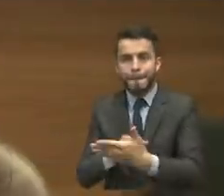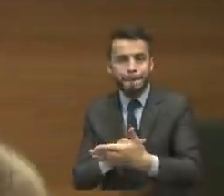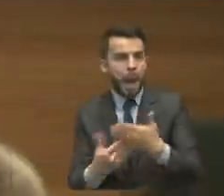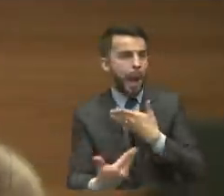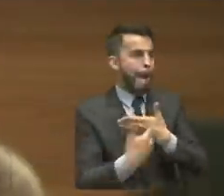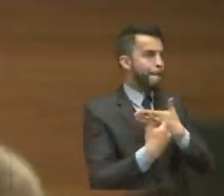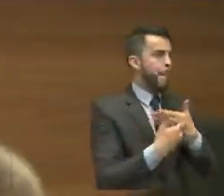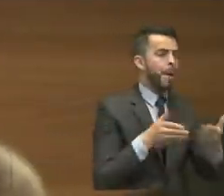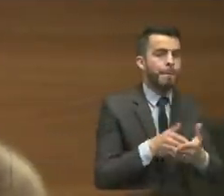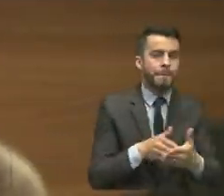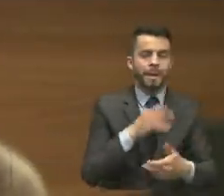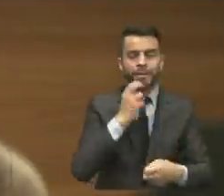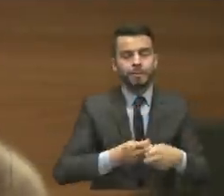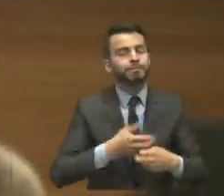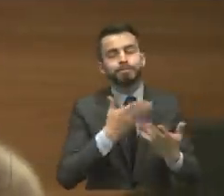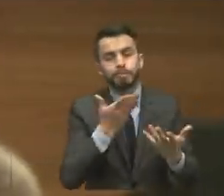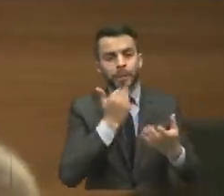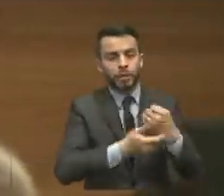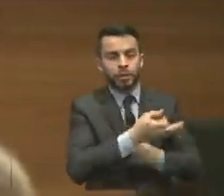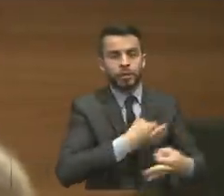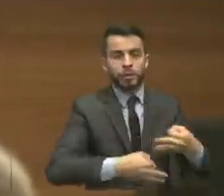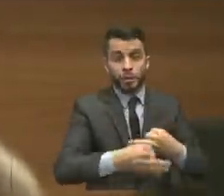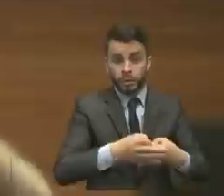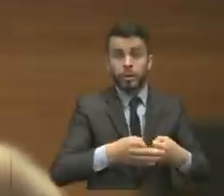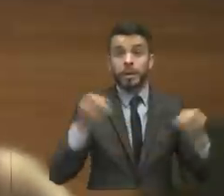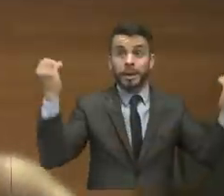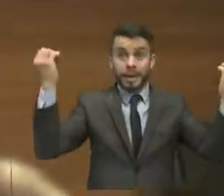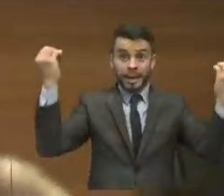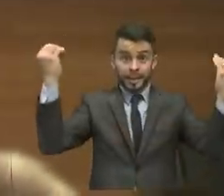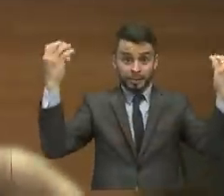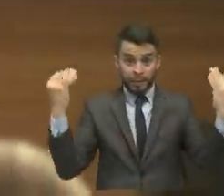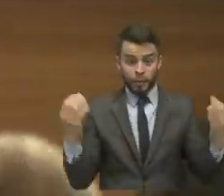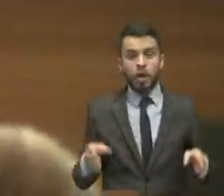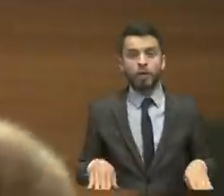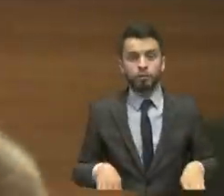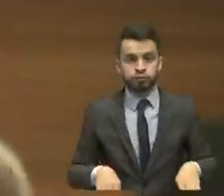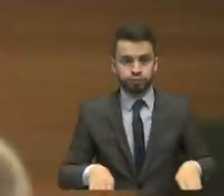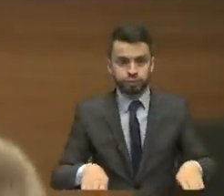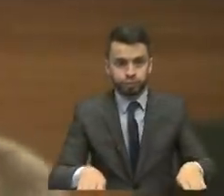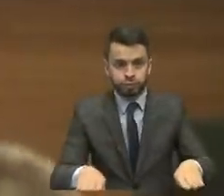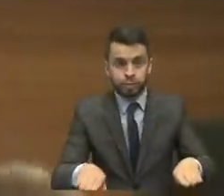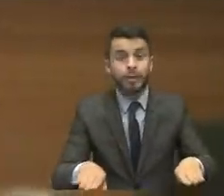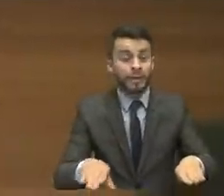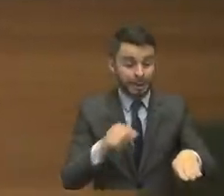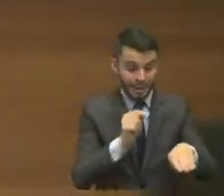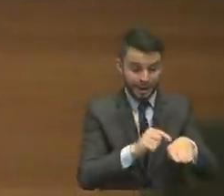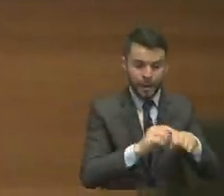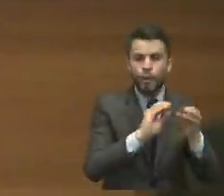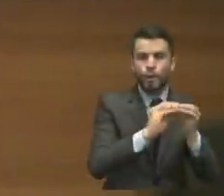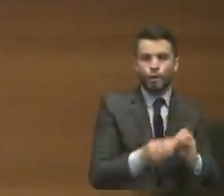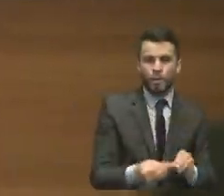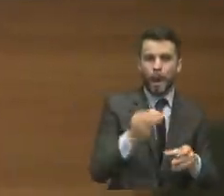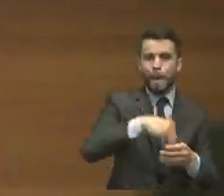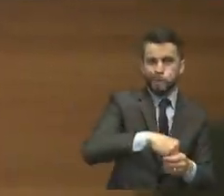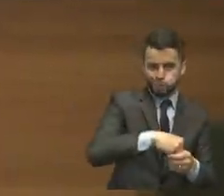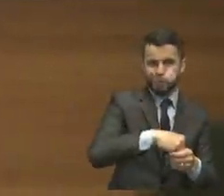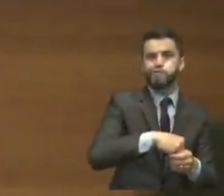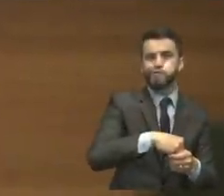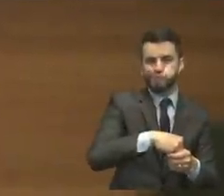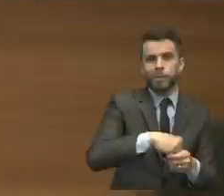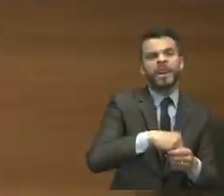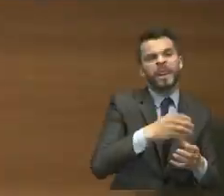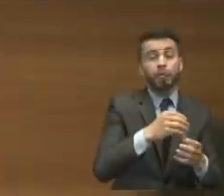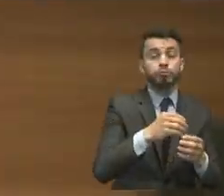De manera que vamos a optimizar los semáforos a lo largo de todo el corredor. esperamos, esta es una inversión de 2 billones de